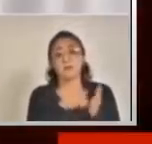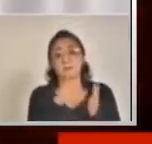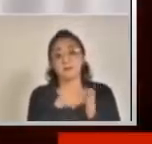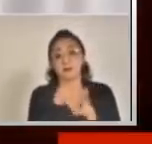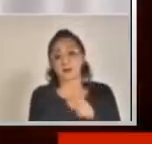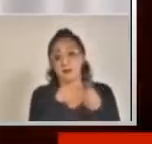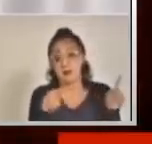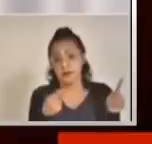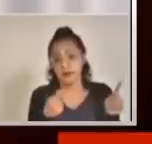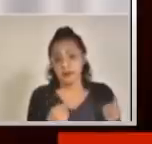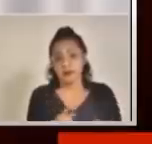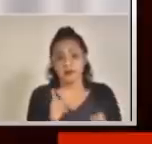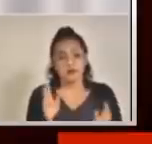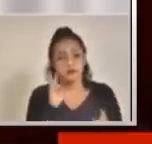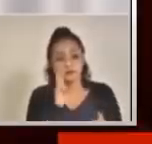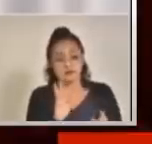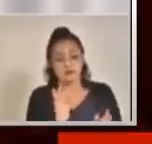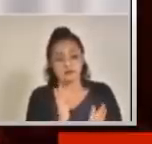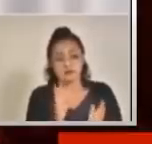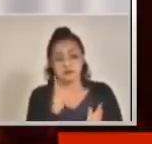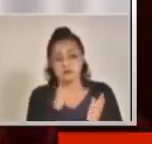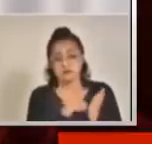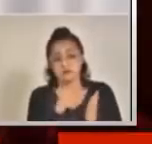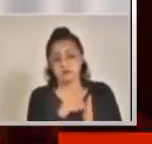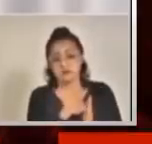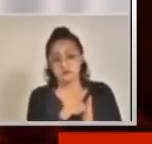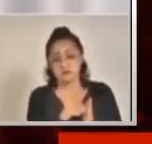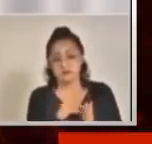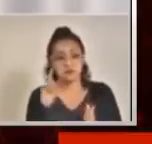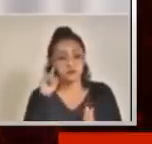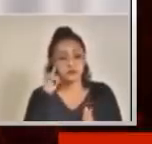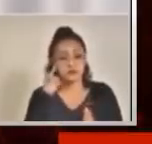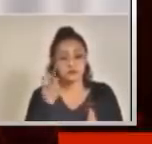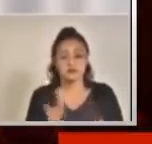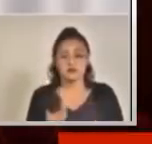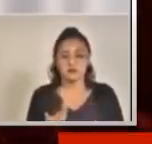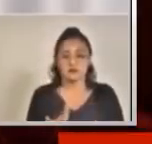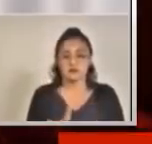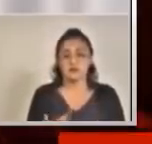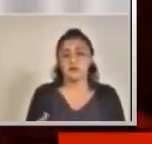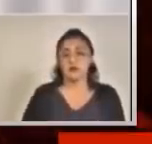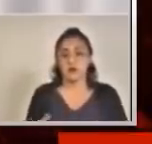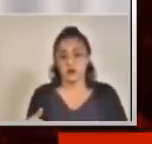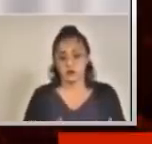y se dio cuenta que era un millón de pesos se enojó y se molestó